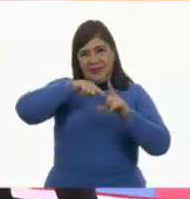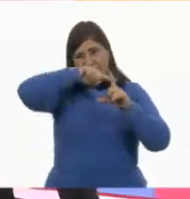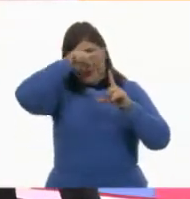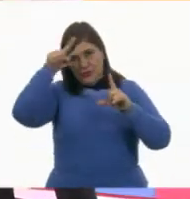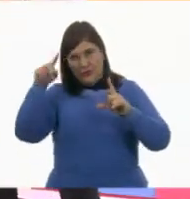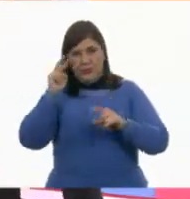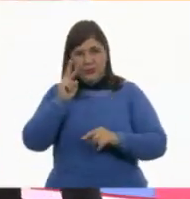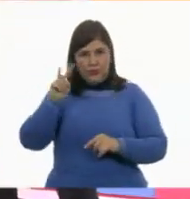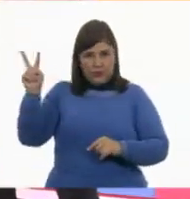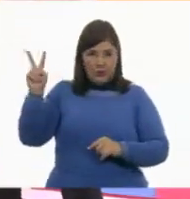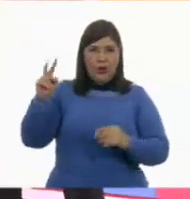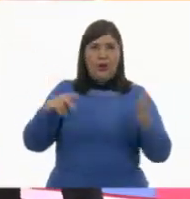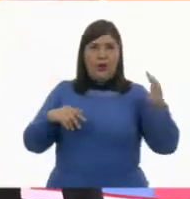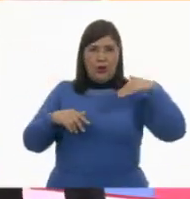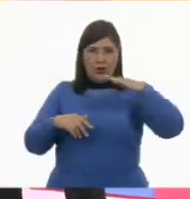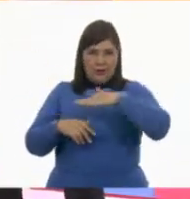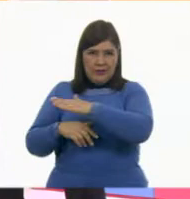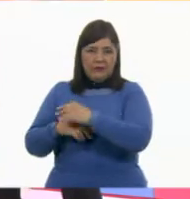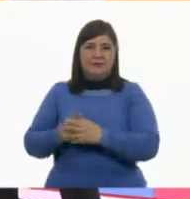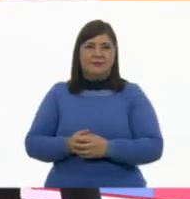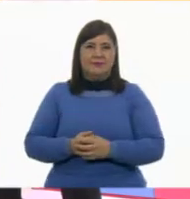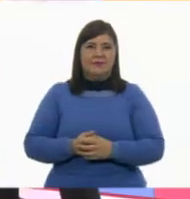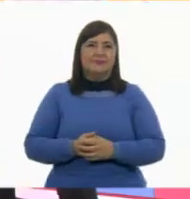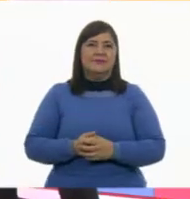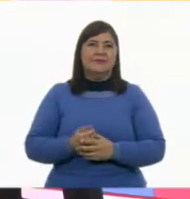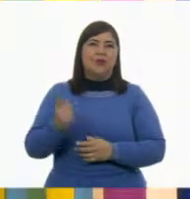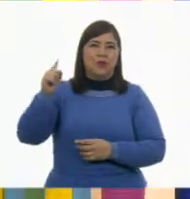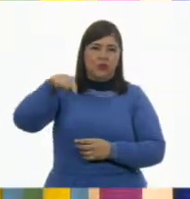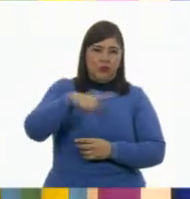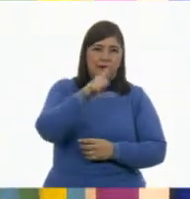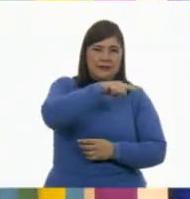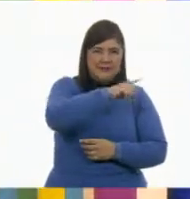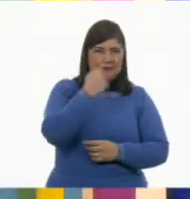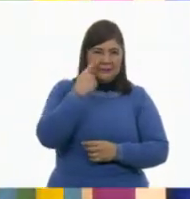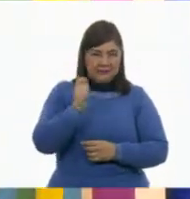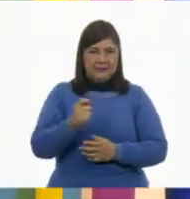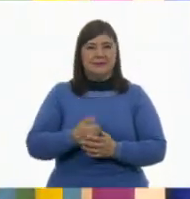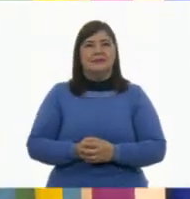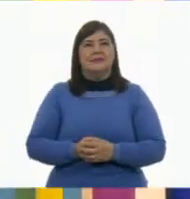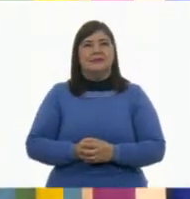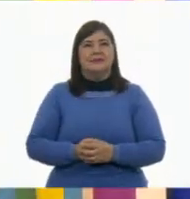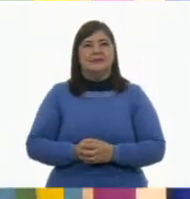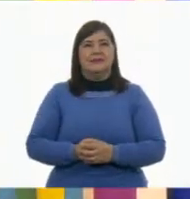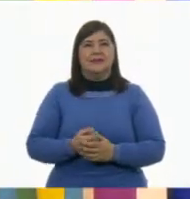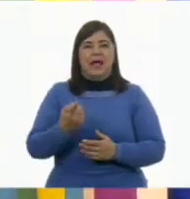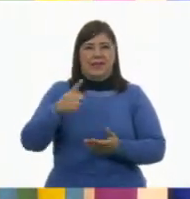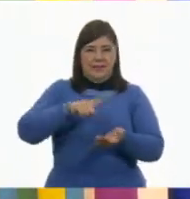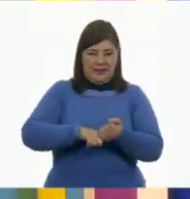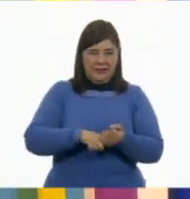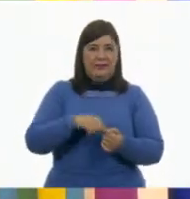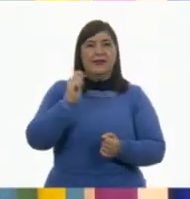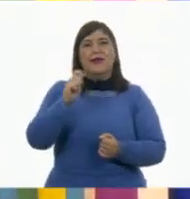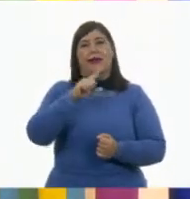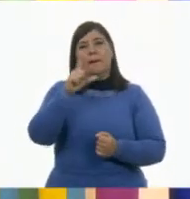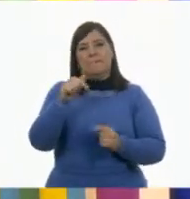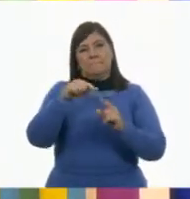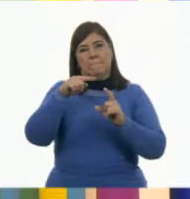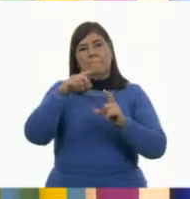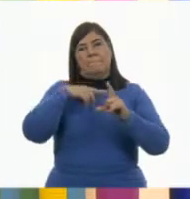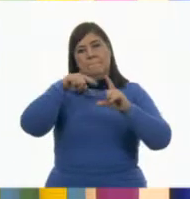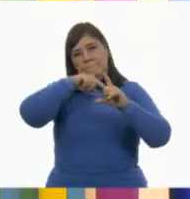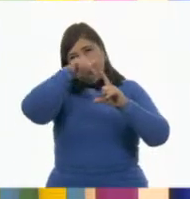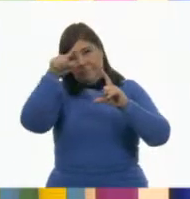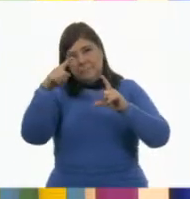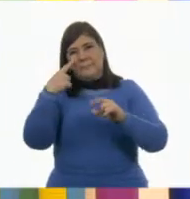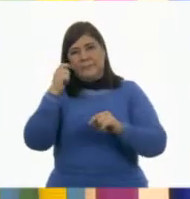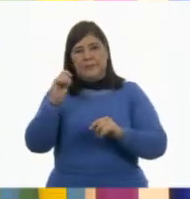círculo, ondita. Ondita hacia afuera. Ah, no, sí, perdón, hacia adentro, medio círculo hacia